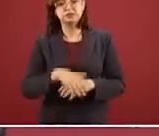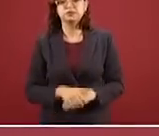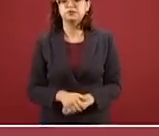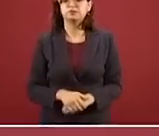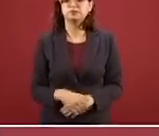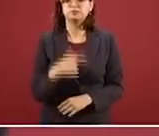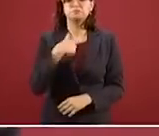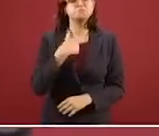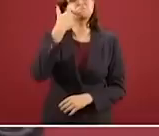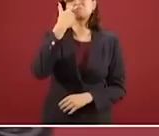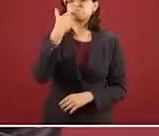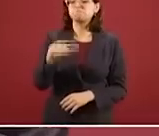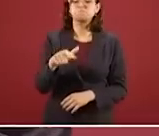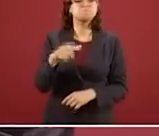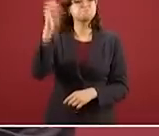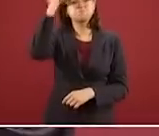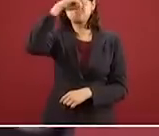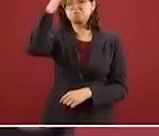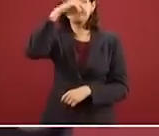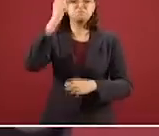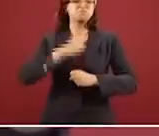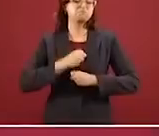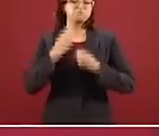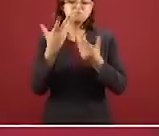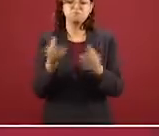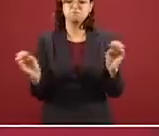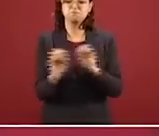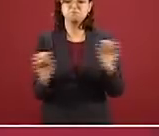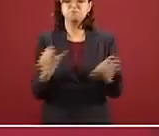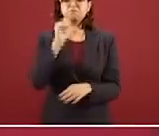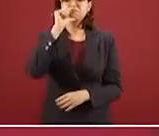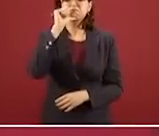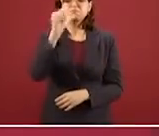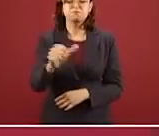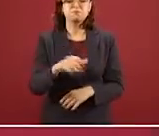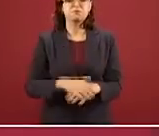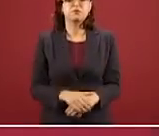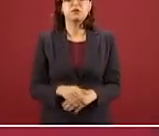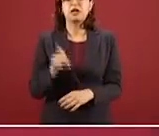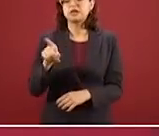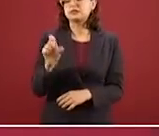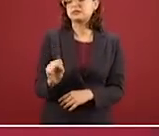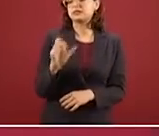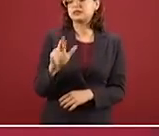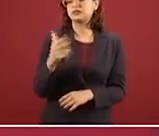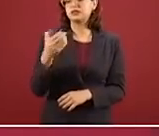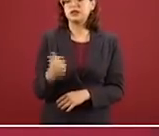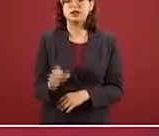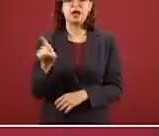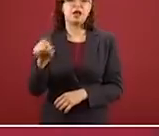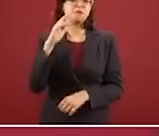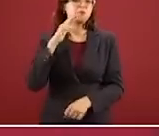expresar una opinión sobre esto, corresponde a la Secretaría de Relaciones Exteriores